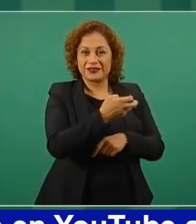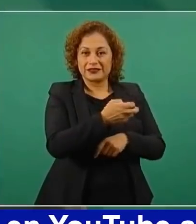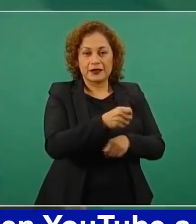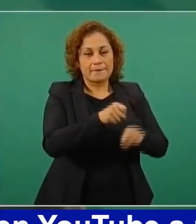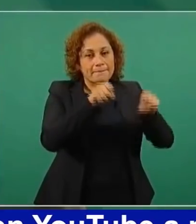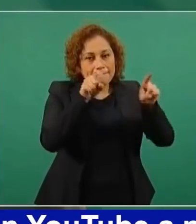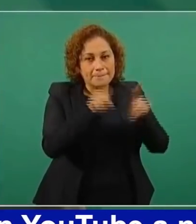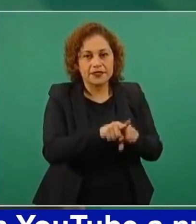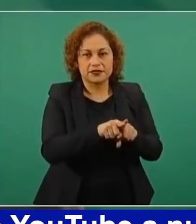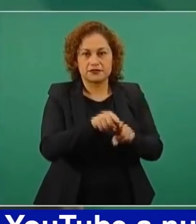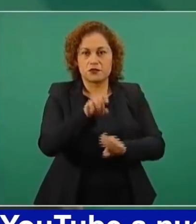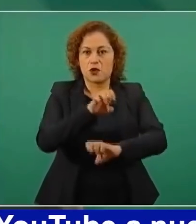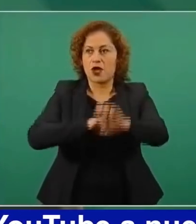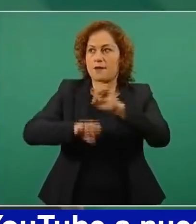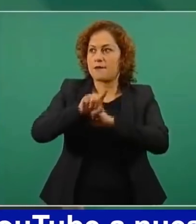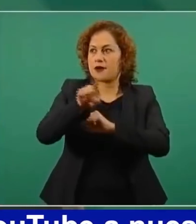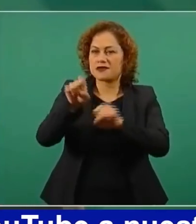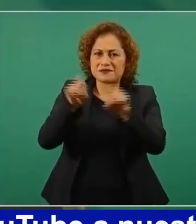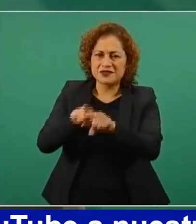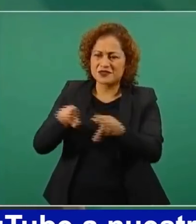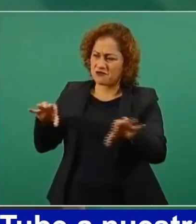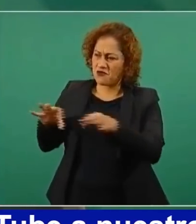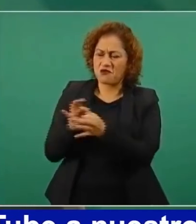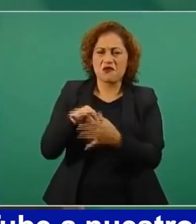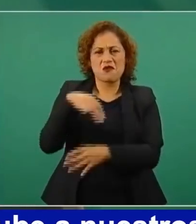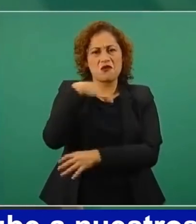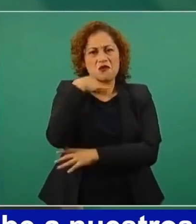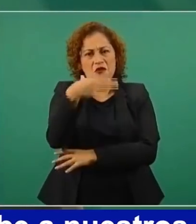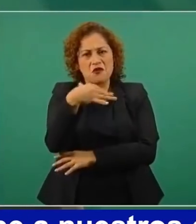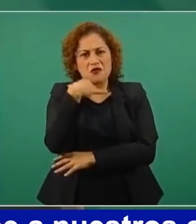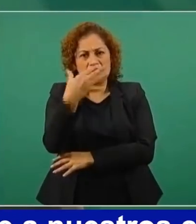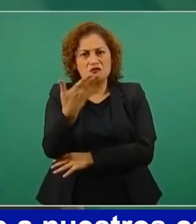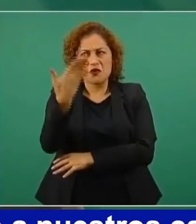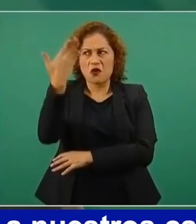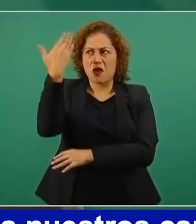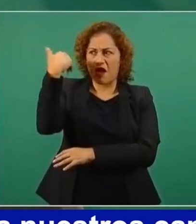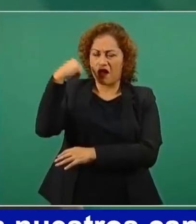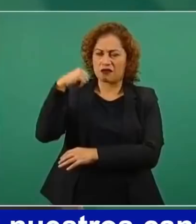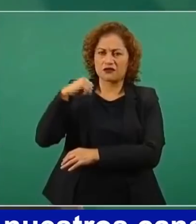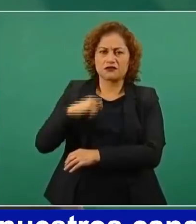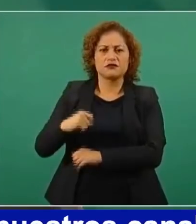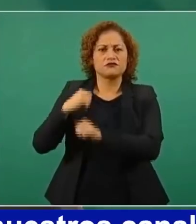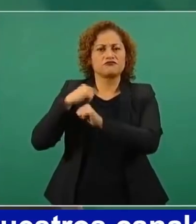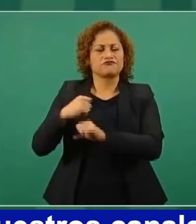Puras empresas vinculadas al régimen.